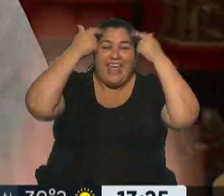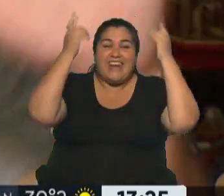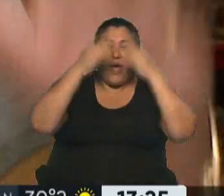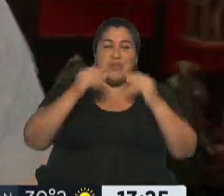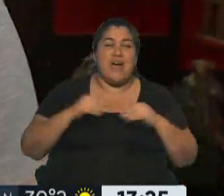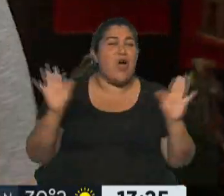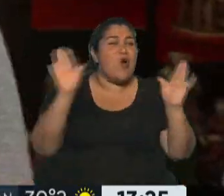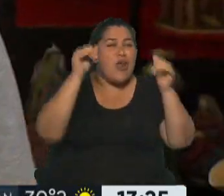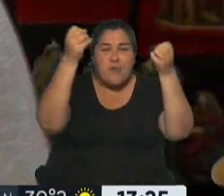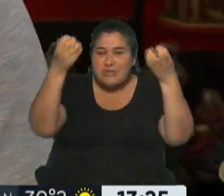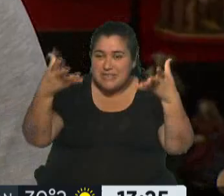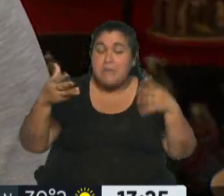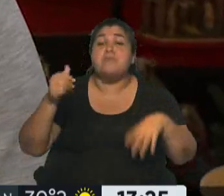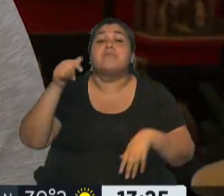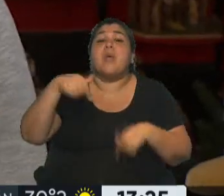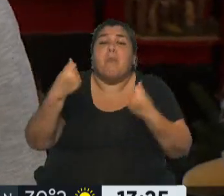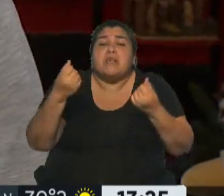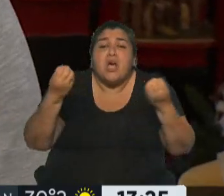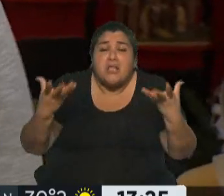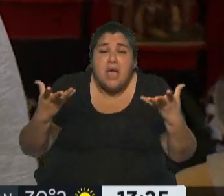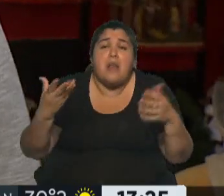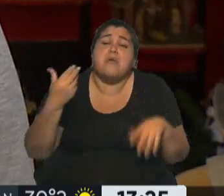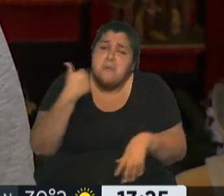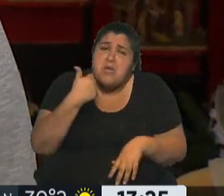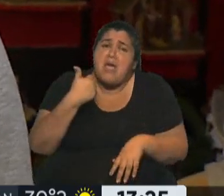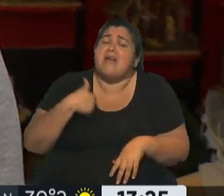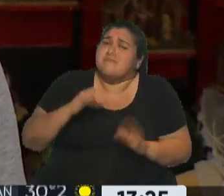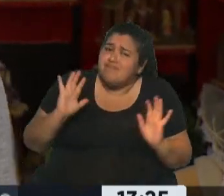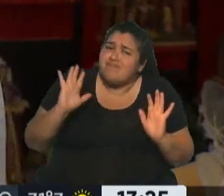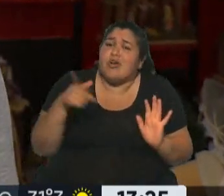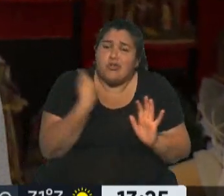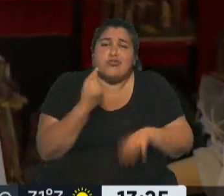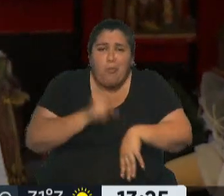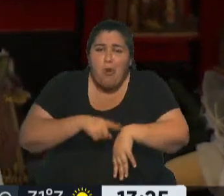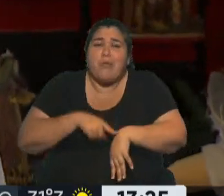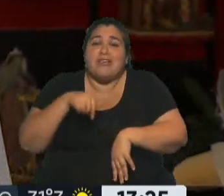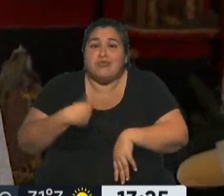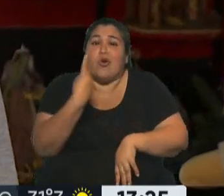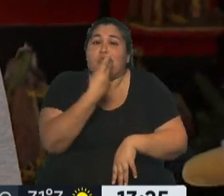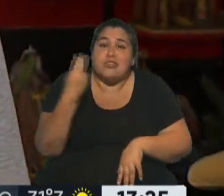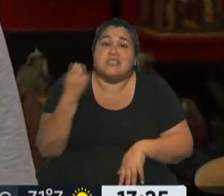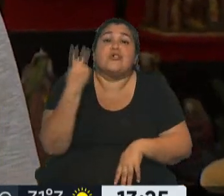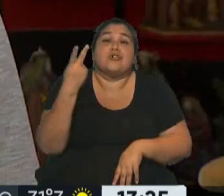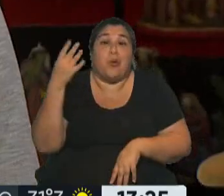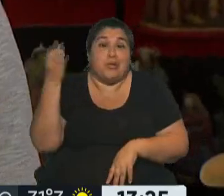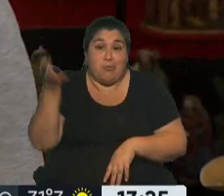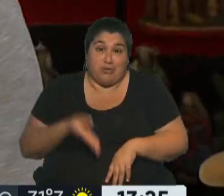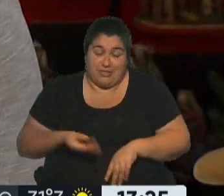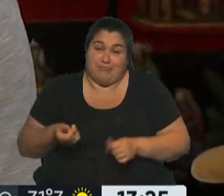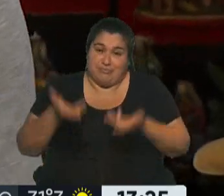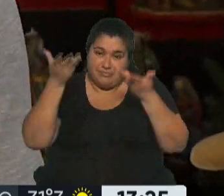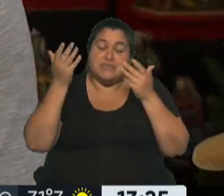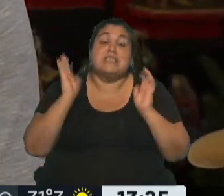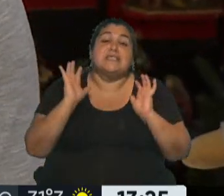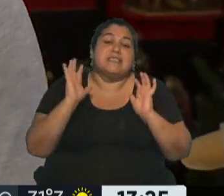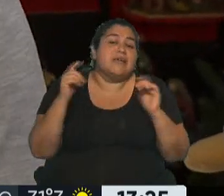¿Cómo andan todos ahí? ¿Cómo encontramos los precios? Bien, bien. La verdad, tenemos un aumento más o menos del 200-220%. Y nada,